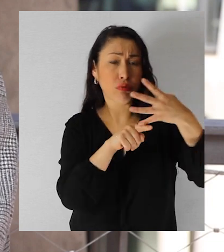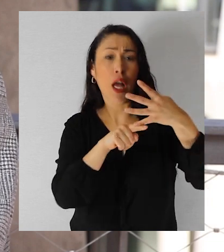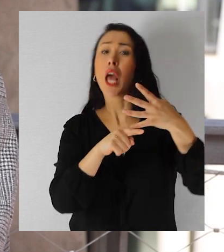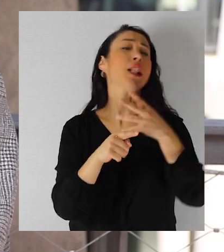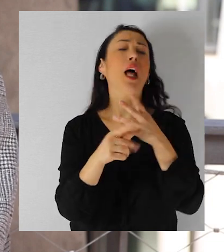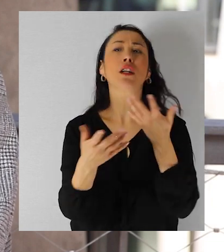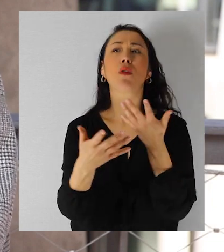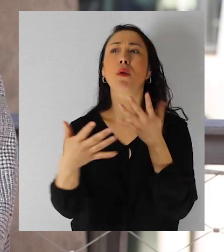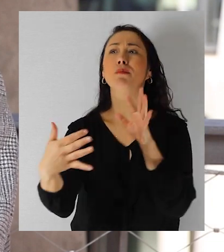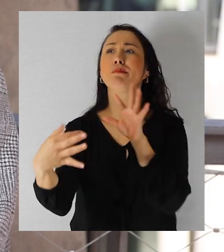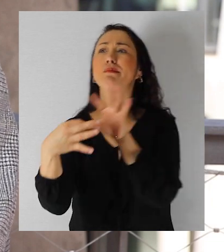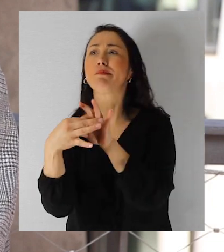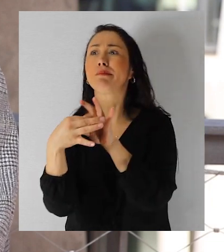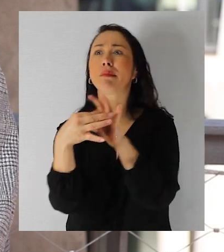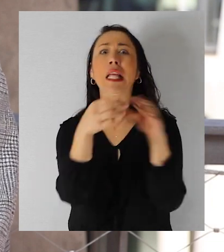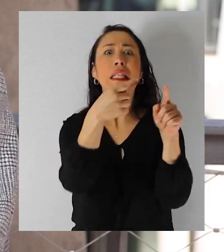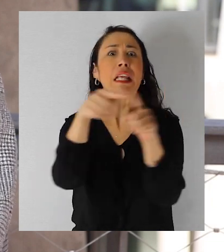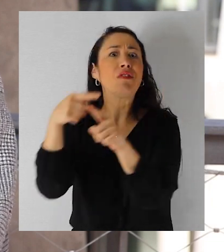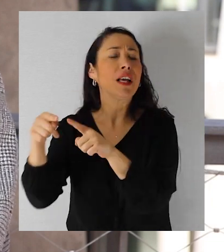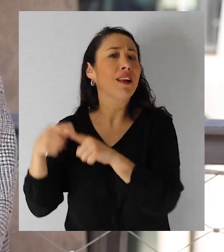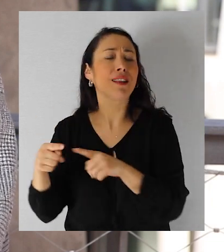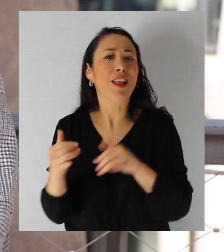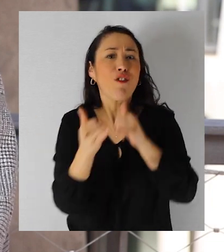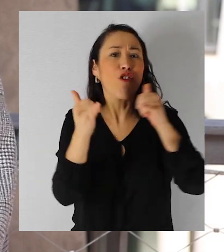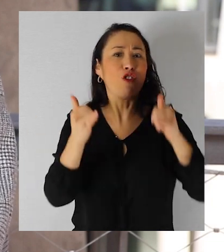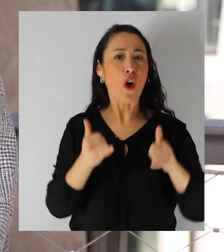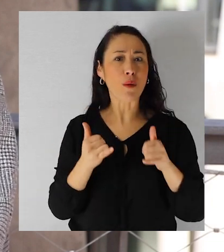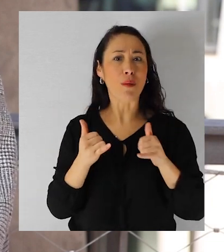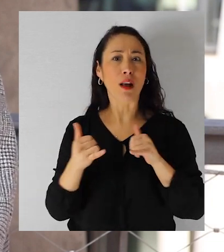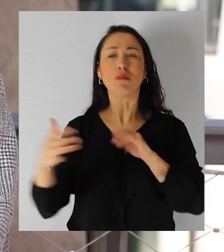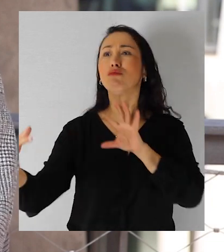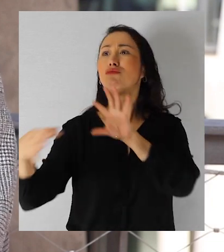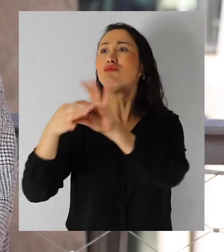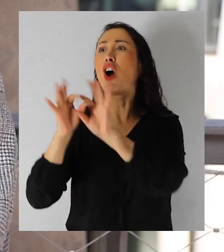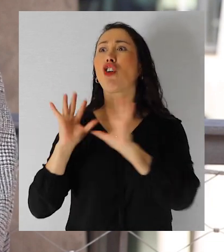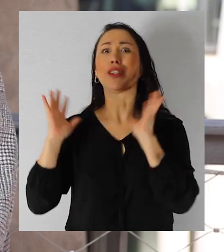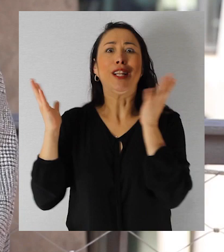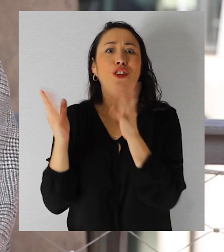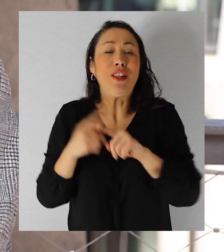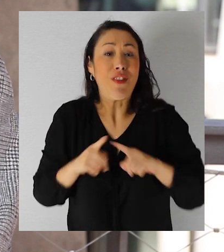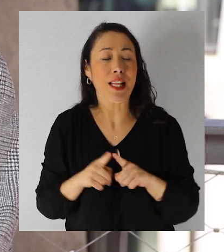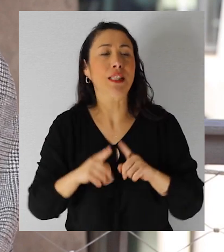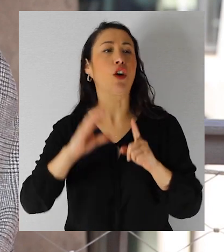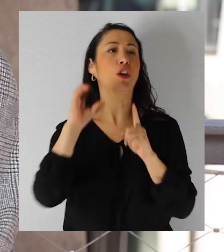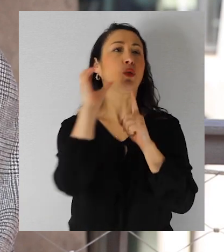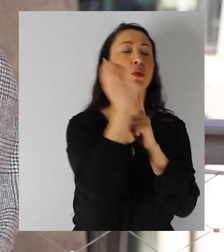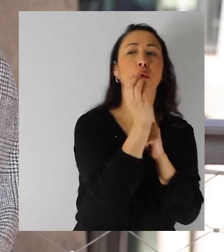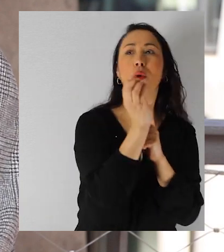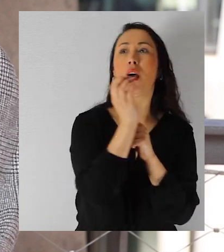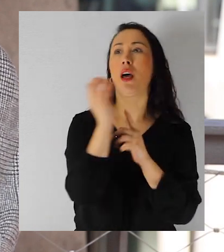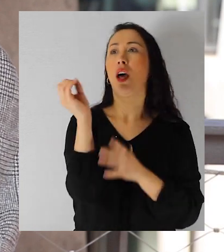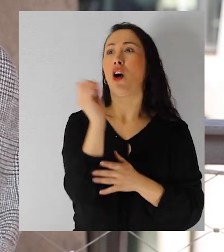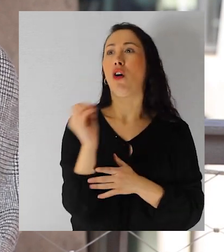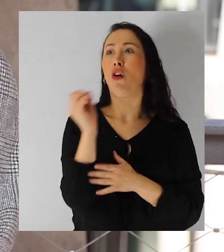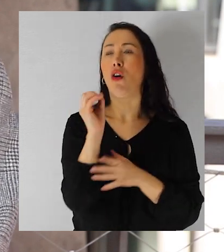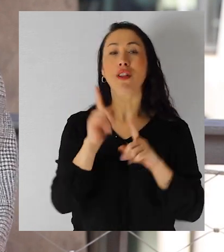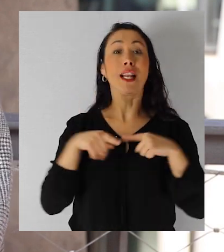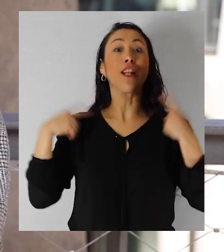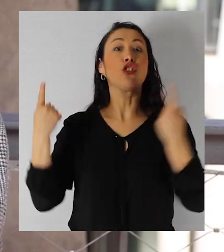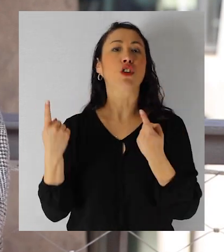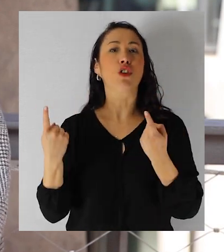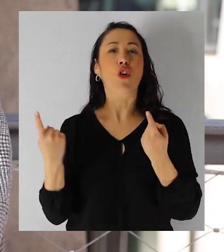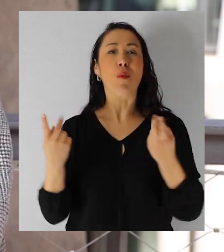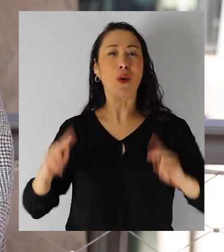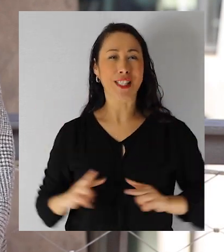de manera muy distinta y muy diferente con el entorno, ya sea cultural o del entorno